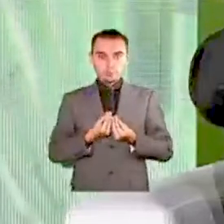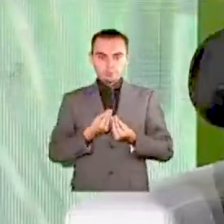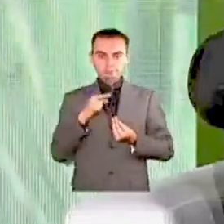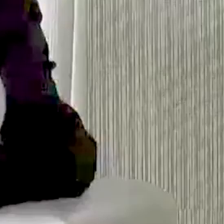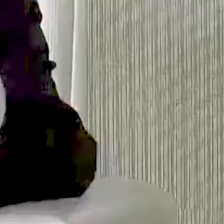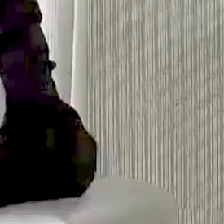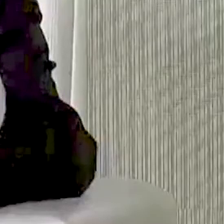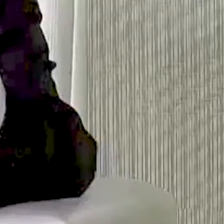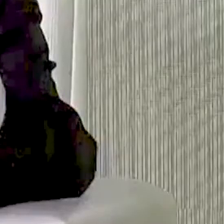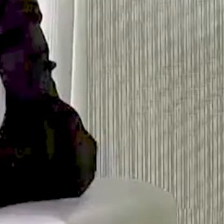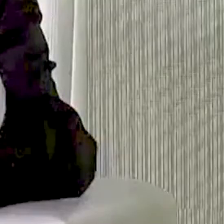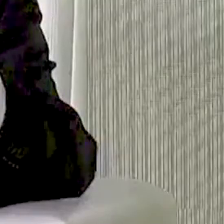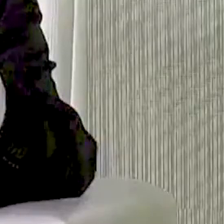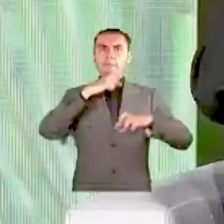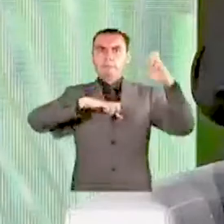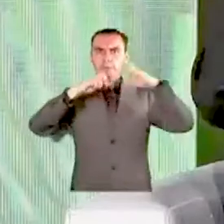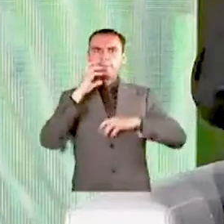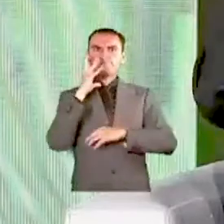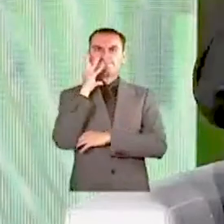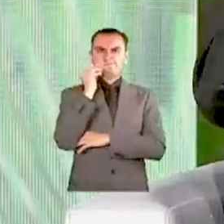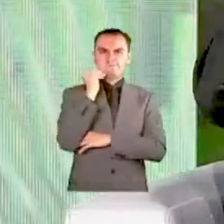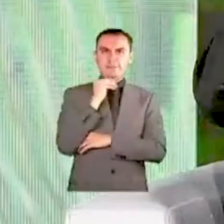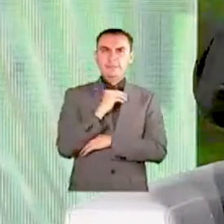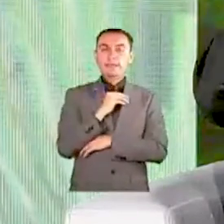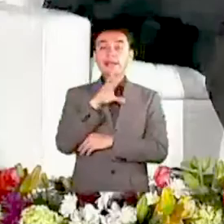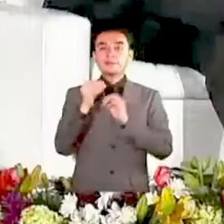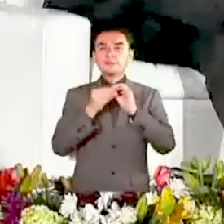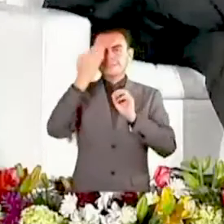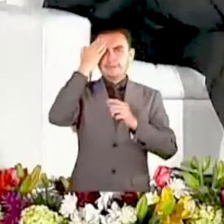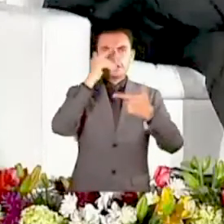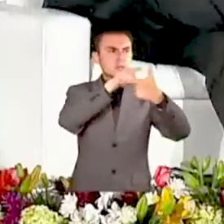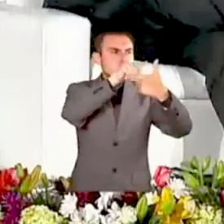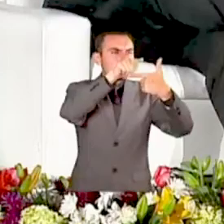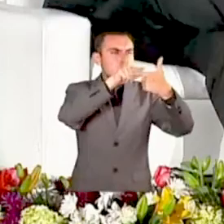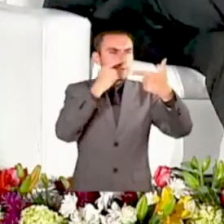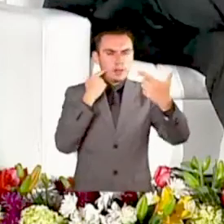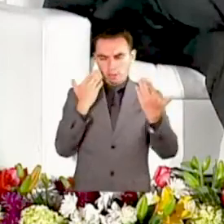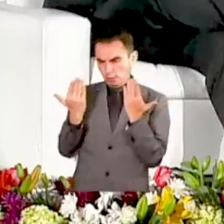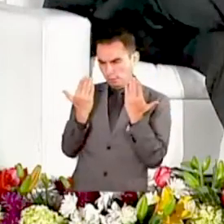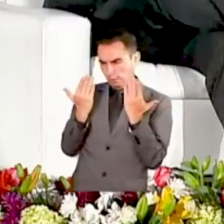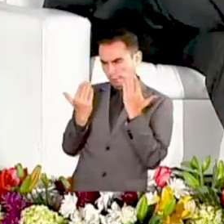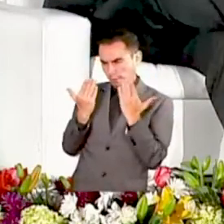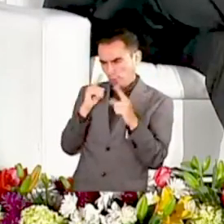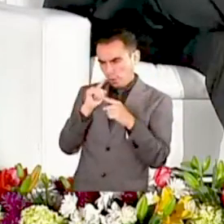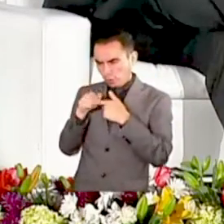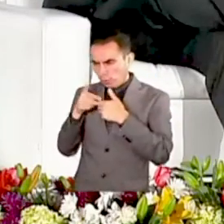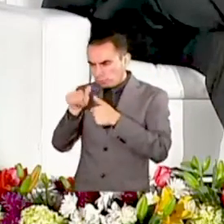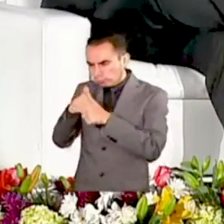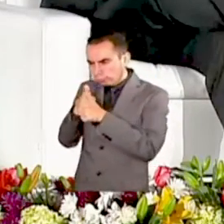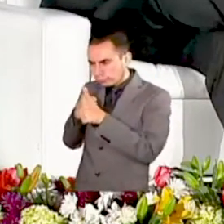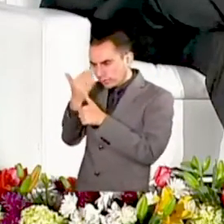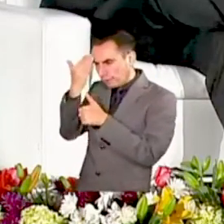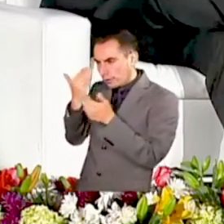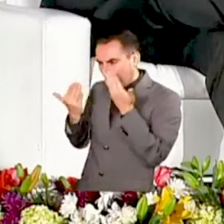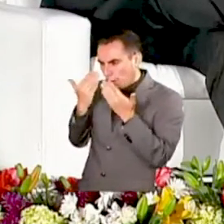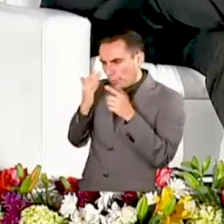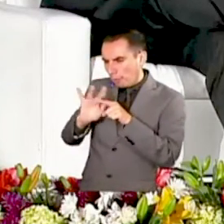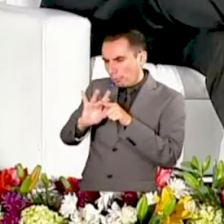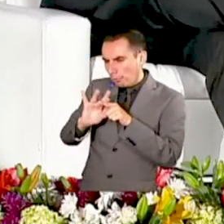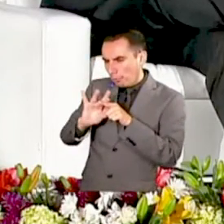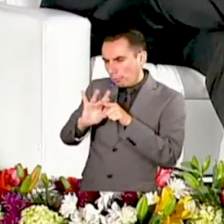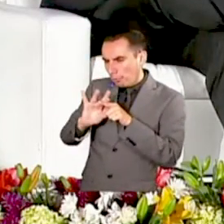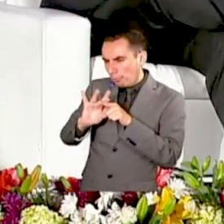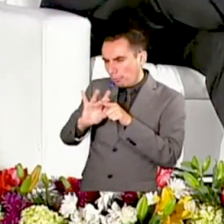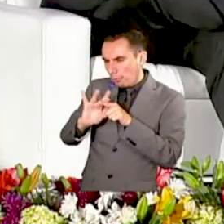adicionalmente los indicadores de seguimiento a la sentencia. Pero no se queda en el seguimiento a la sentencia la actuación